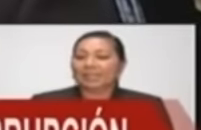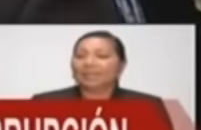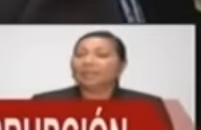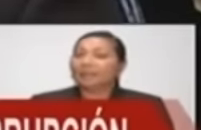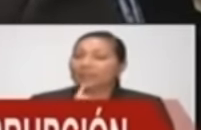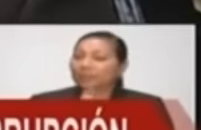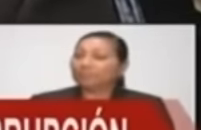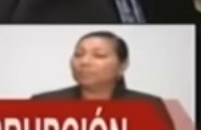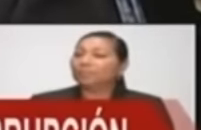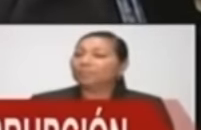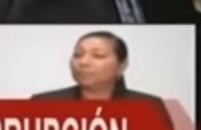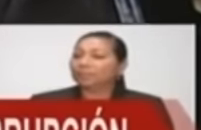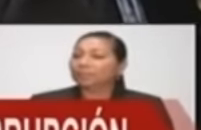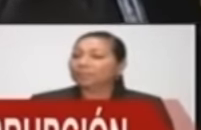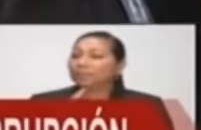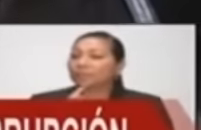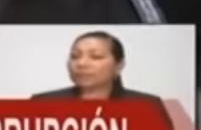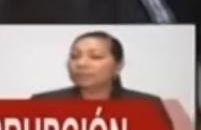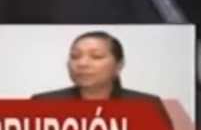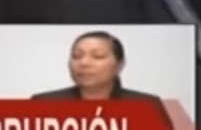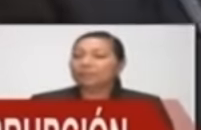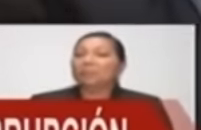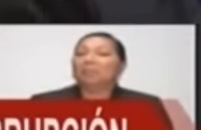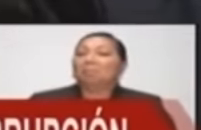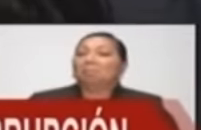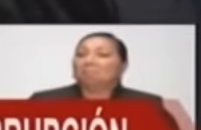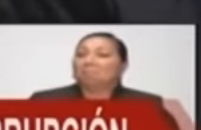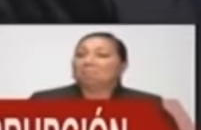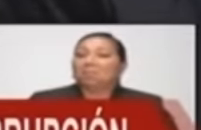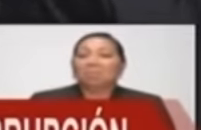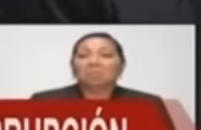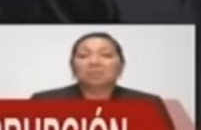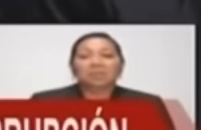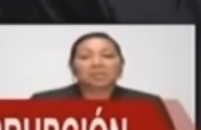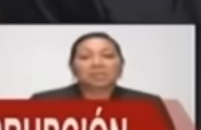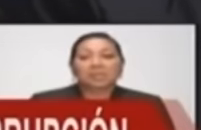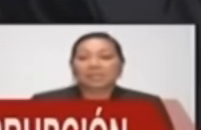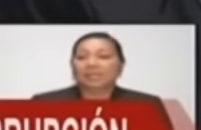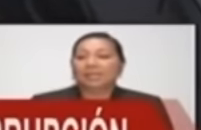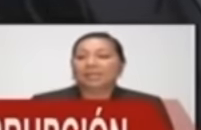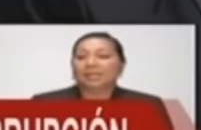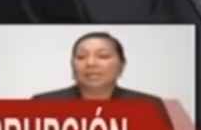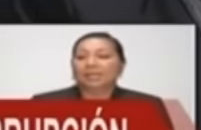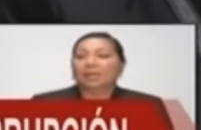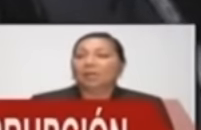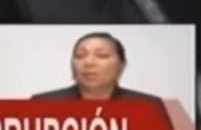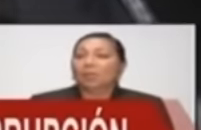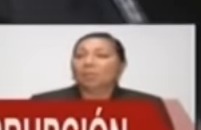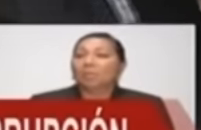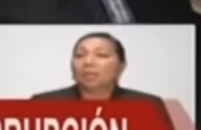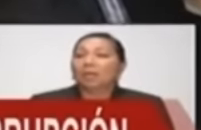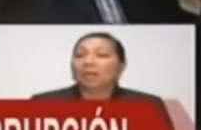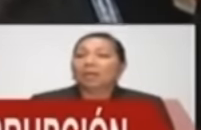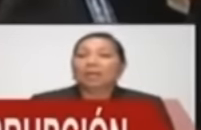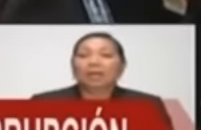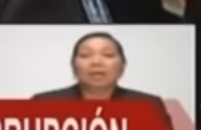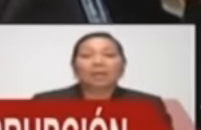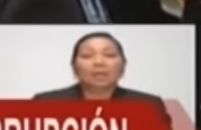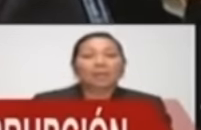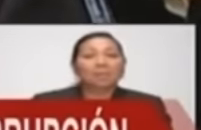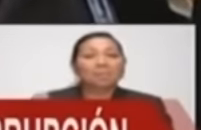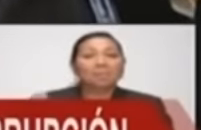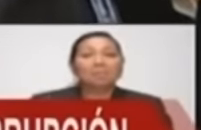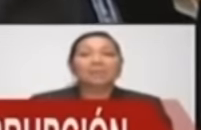Es importante señalar que pueden haber habido muchas iniciativas, como lo hubo en años